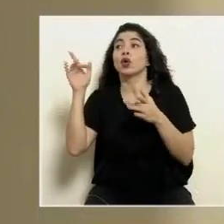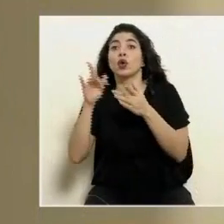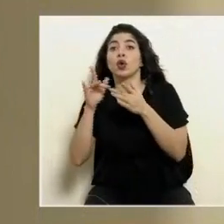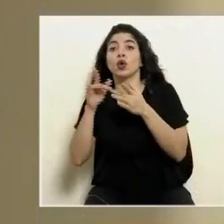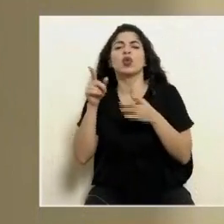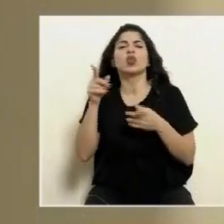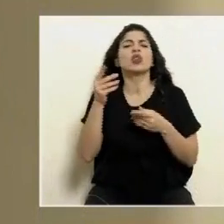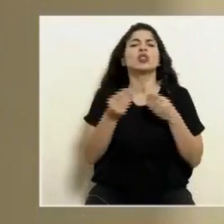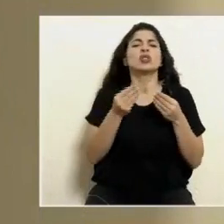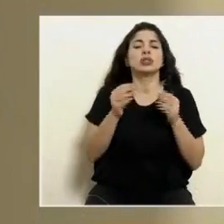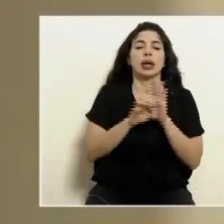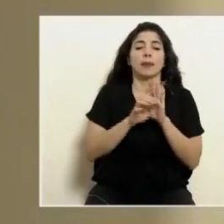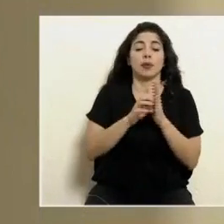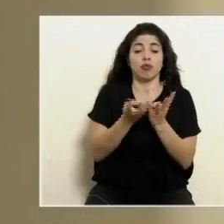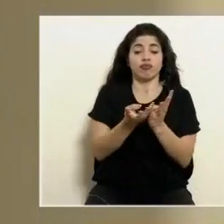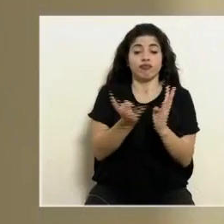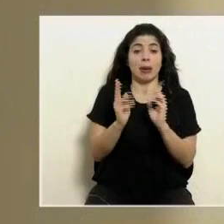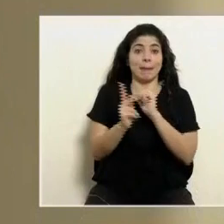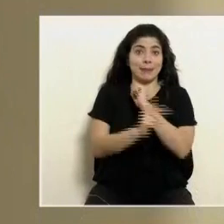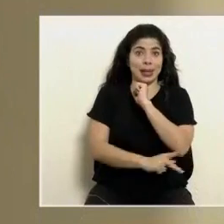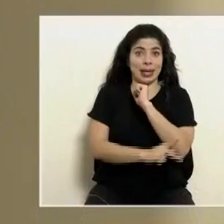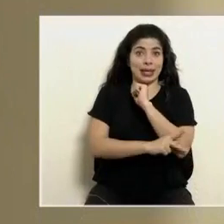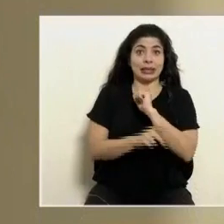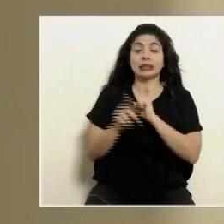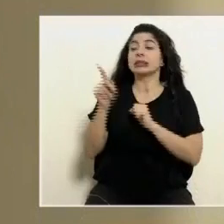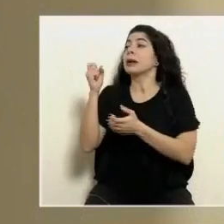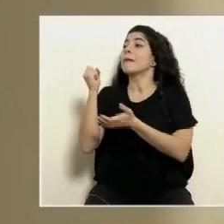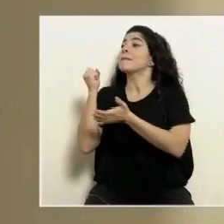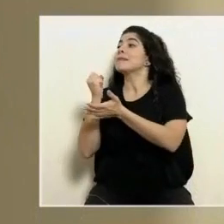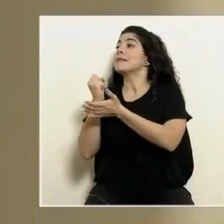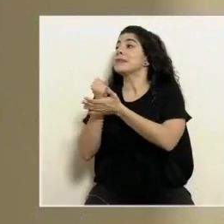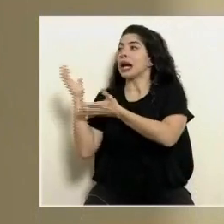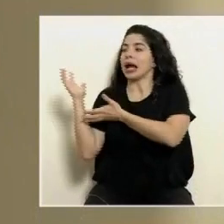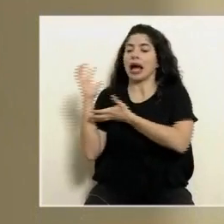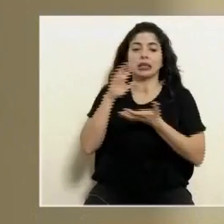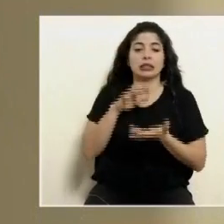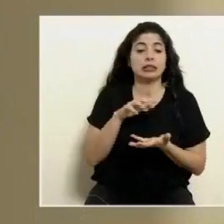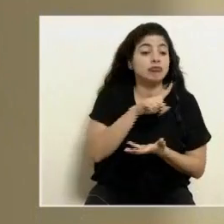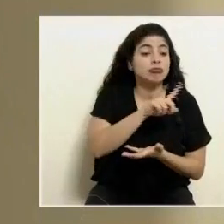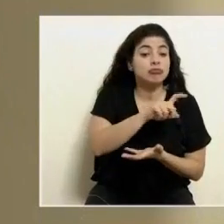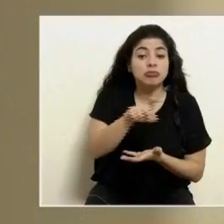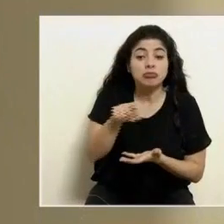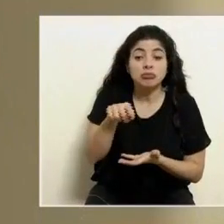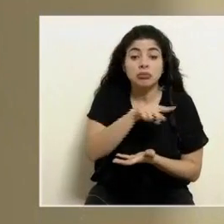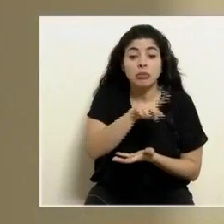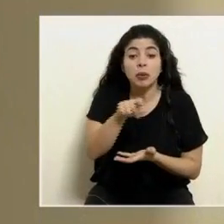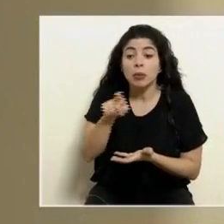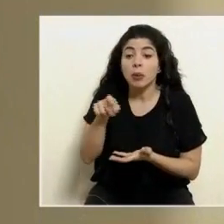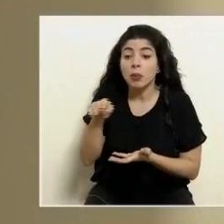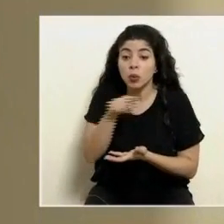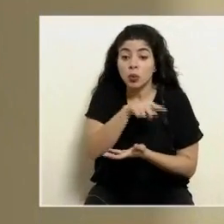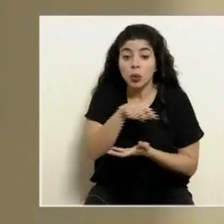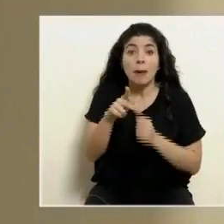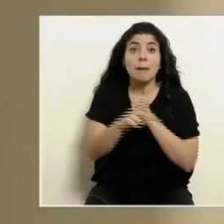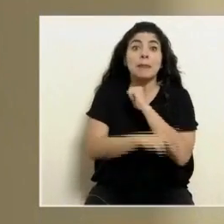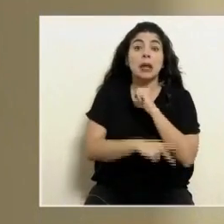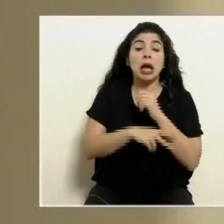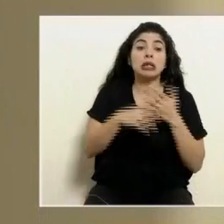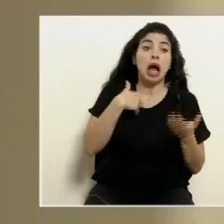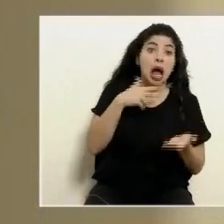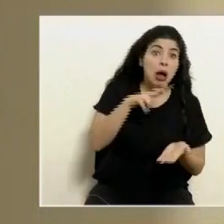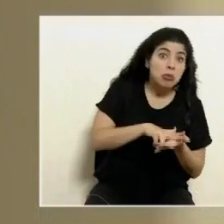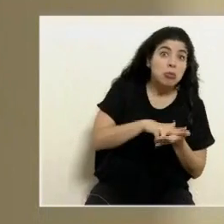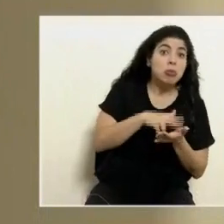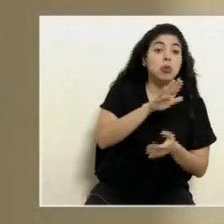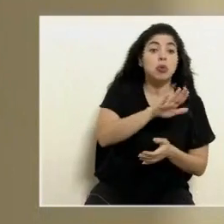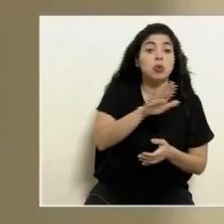ellos hacen es posicionar vacunas de las diferentes casas, y en función de eso y de lo que tengan los países aprobados por